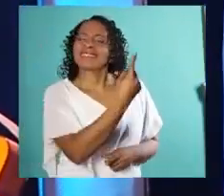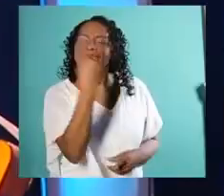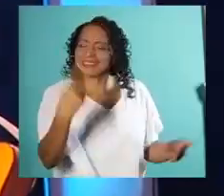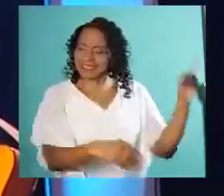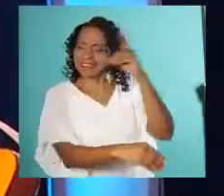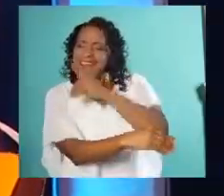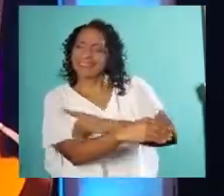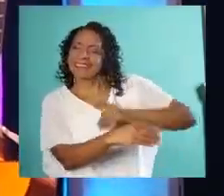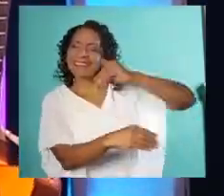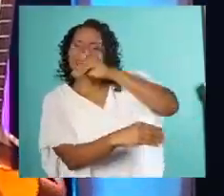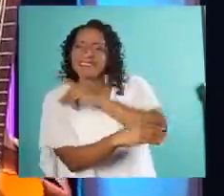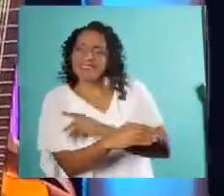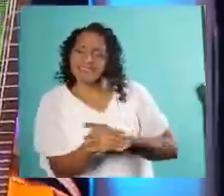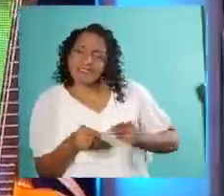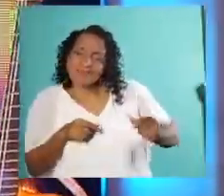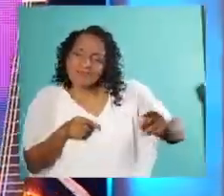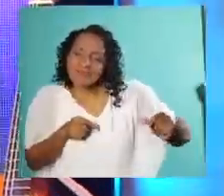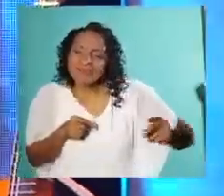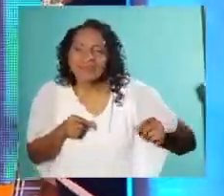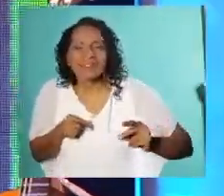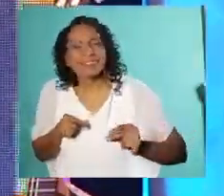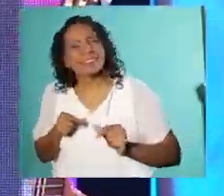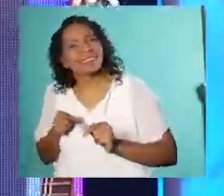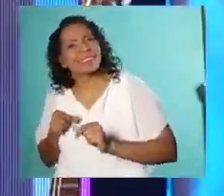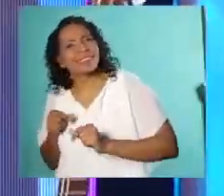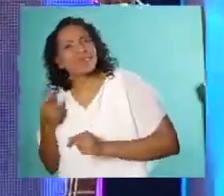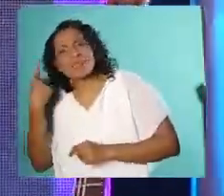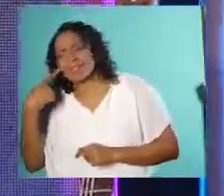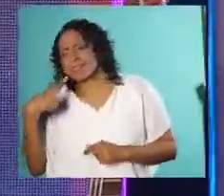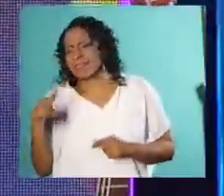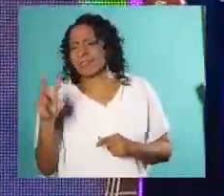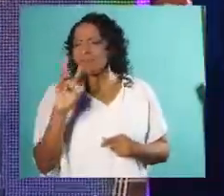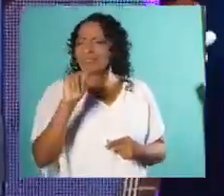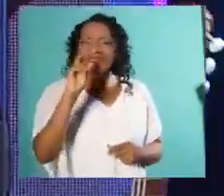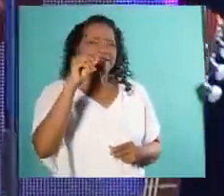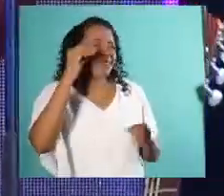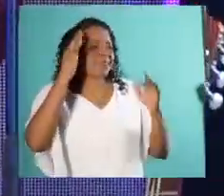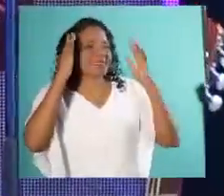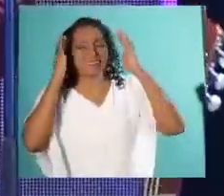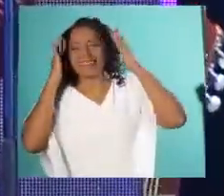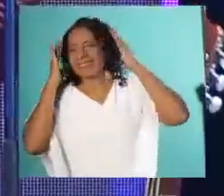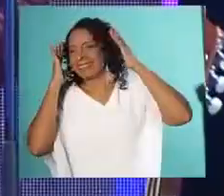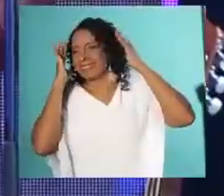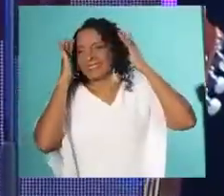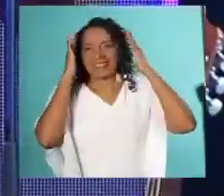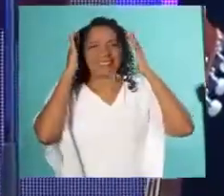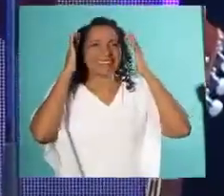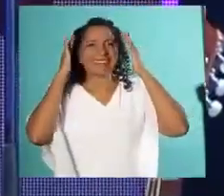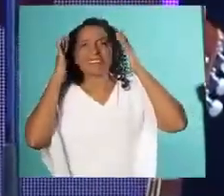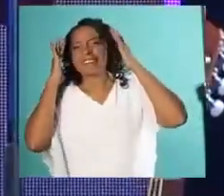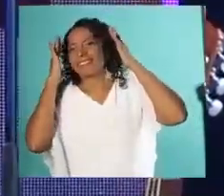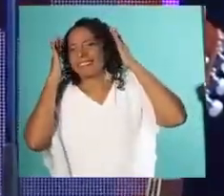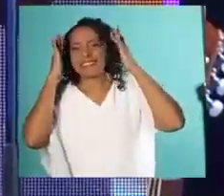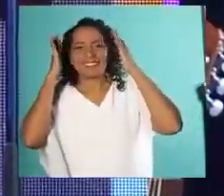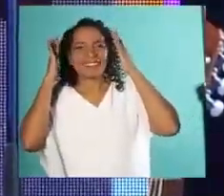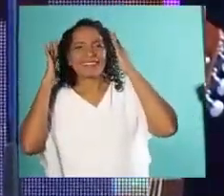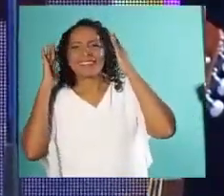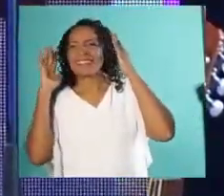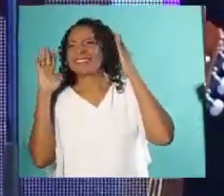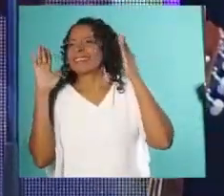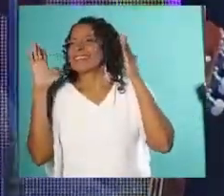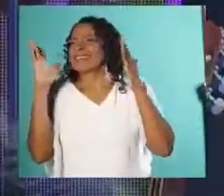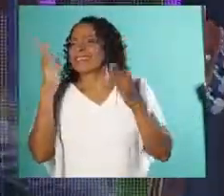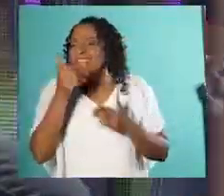su afán. ¿Para qué me voy a preocupar? Tengo un agua que quita